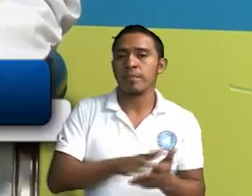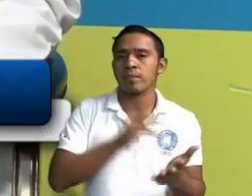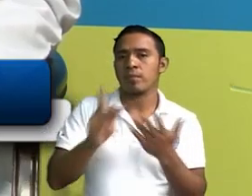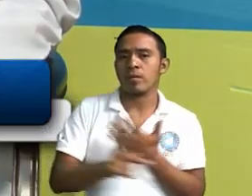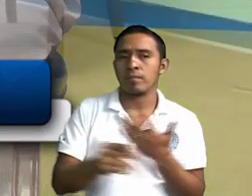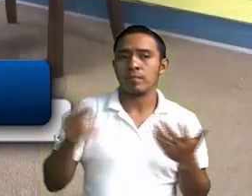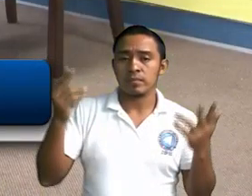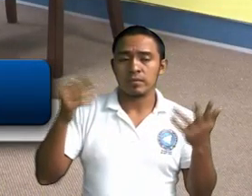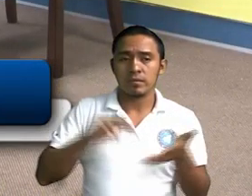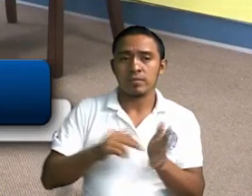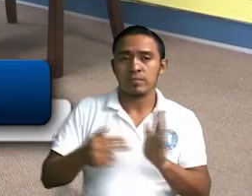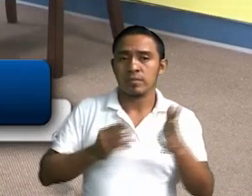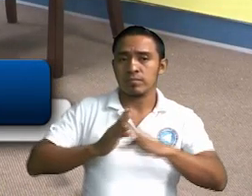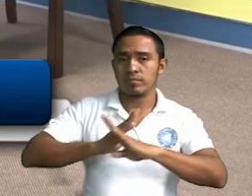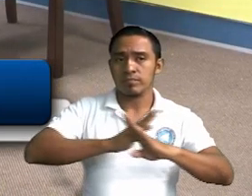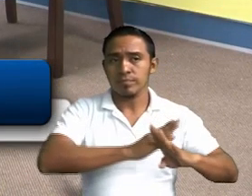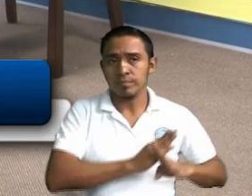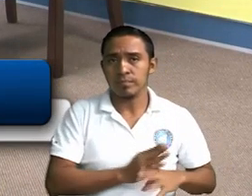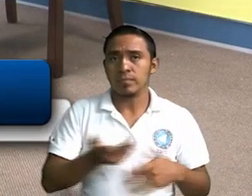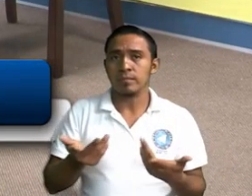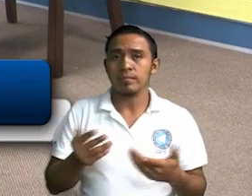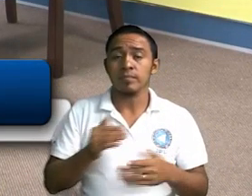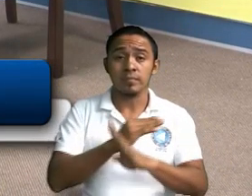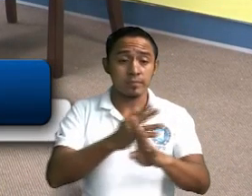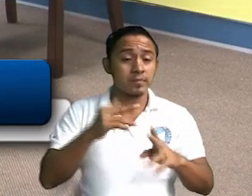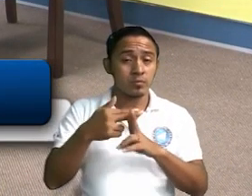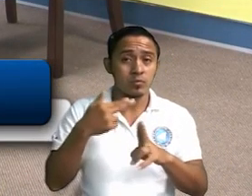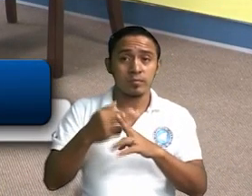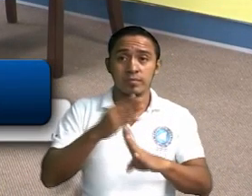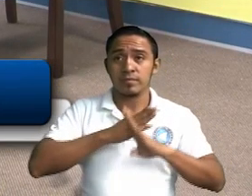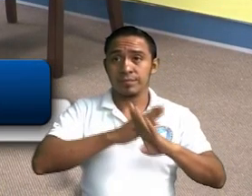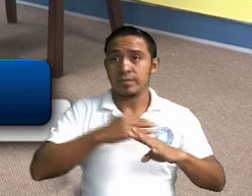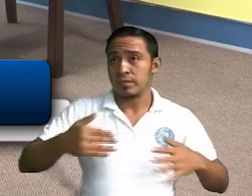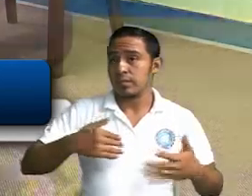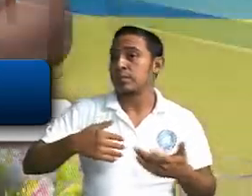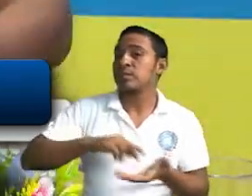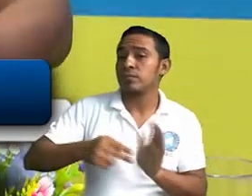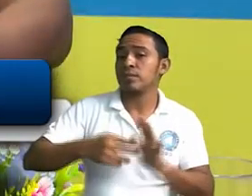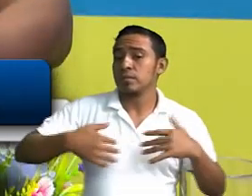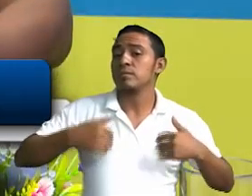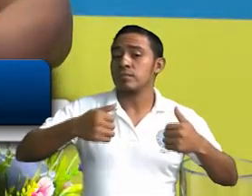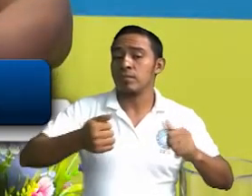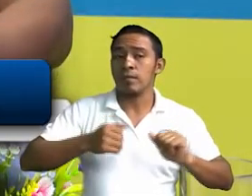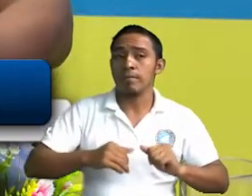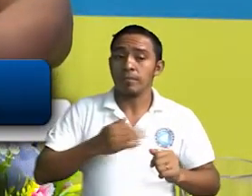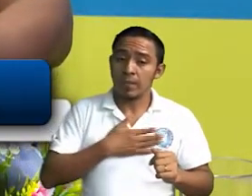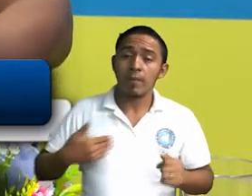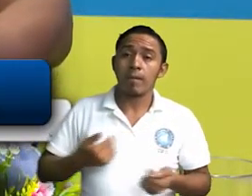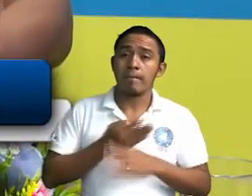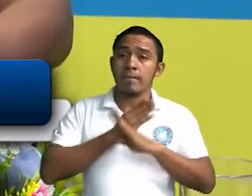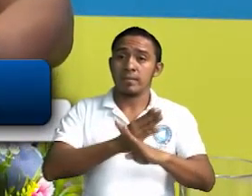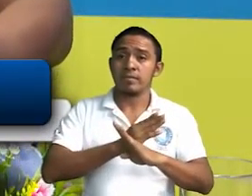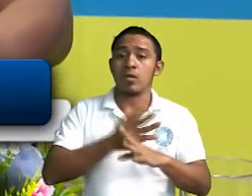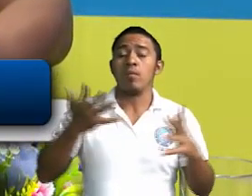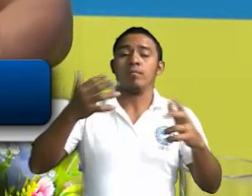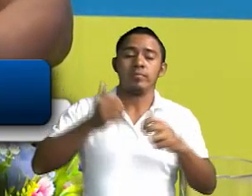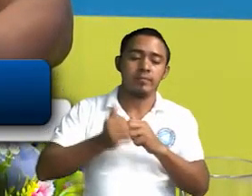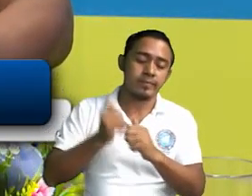de la prevención por eso se llama prevenir es de salud porque más importante a veces prevenir antes que lamentar